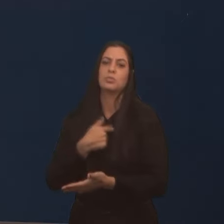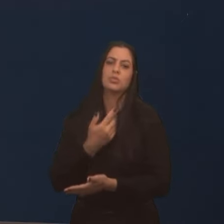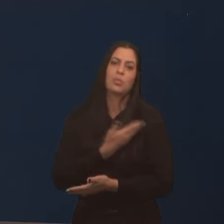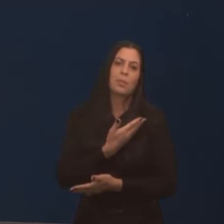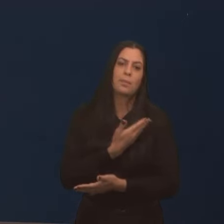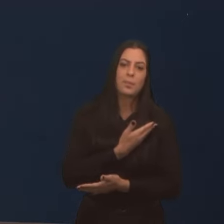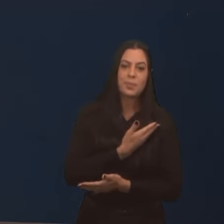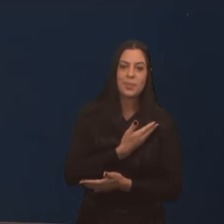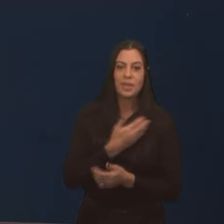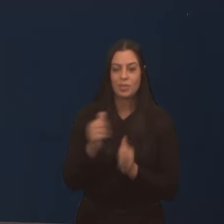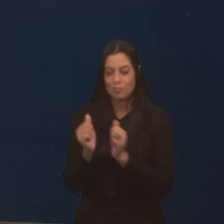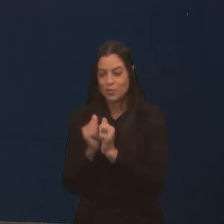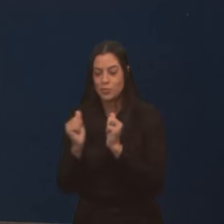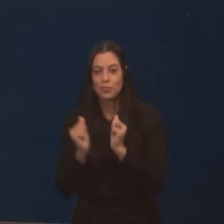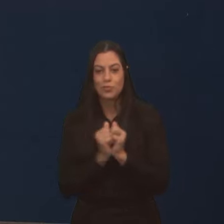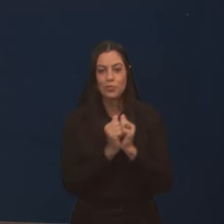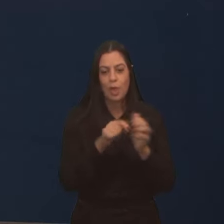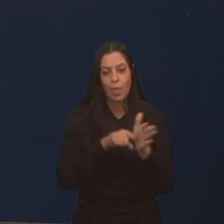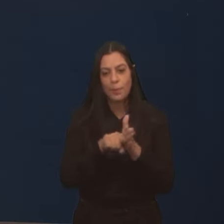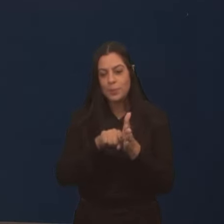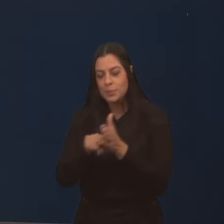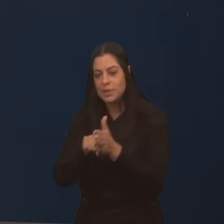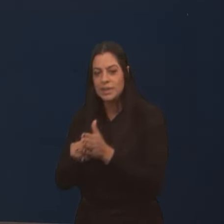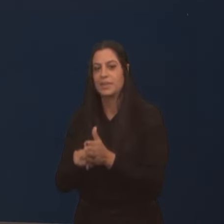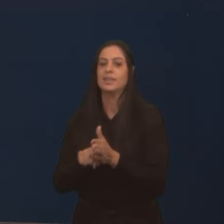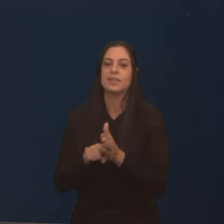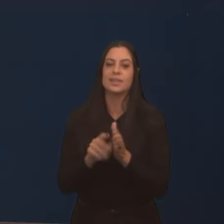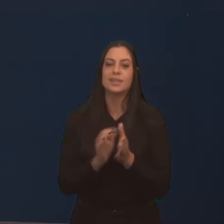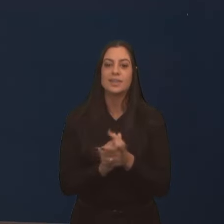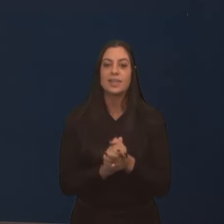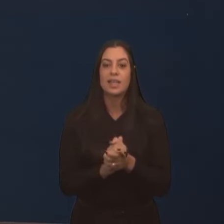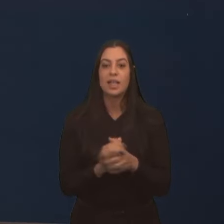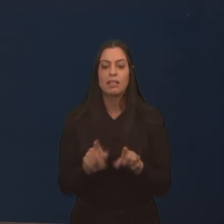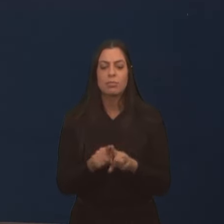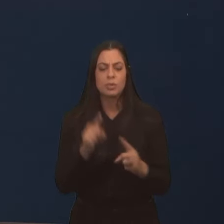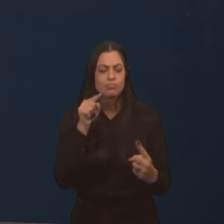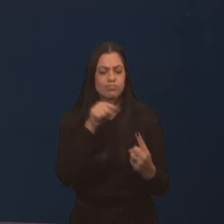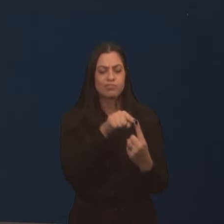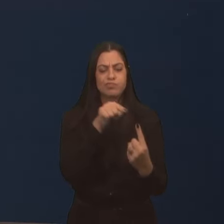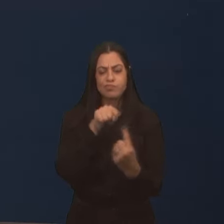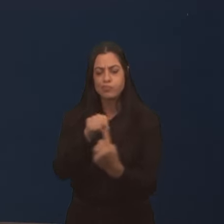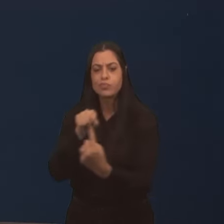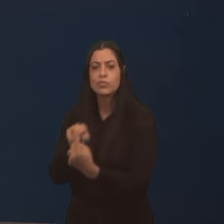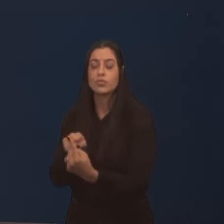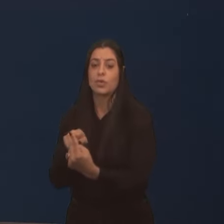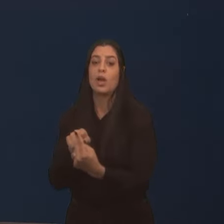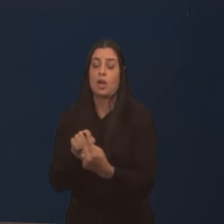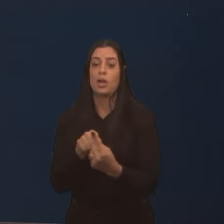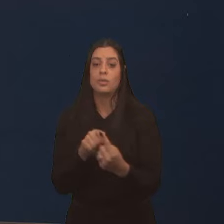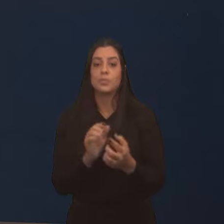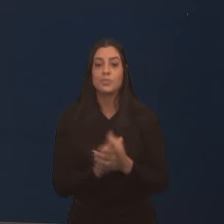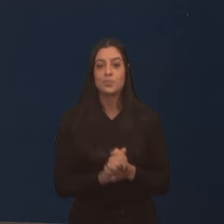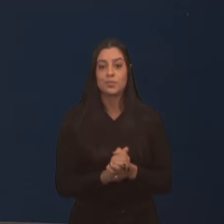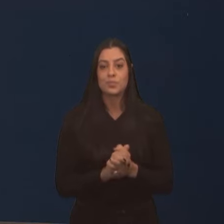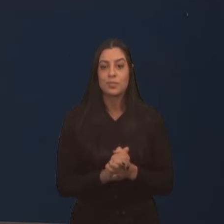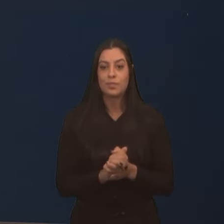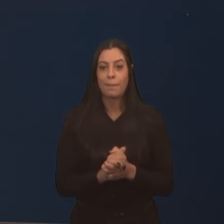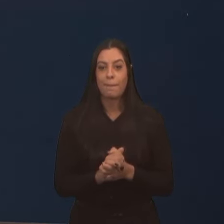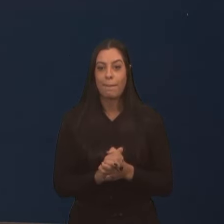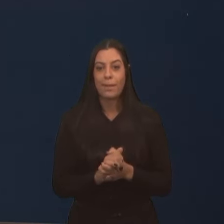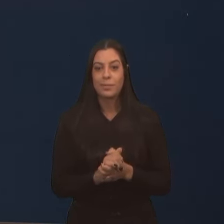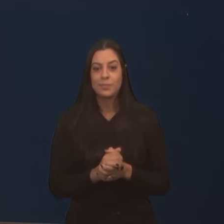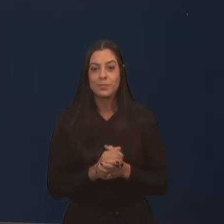mis compañeros y compañeras de investigación. Voy a presentar algunos temas, algunos un poco